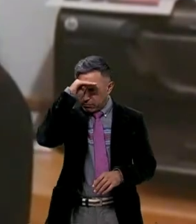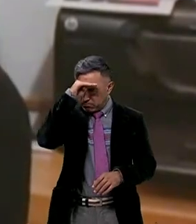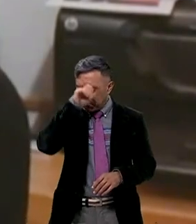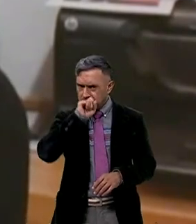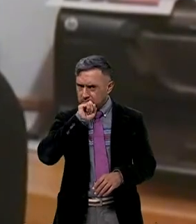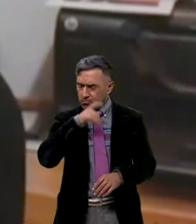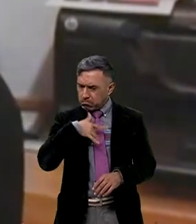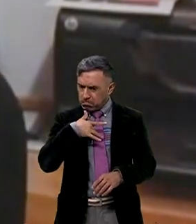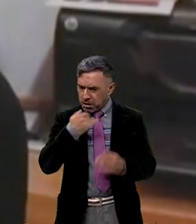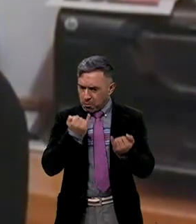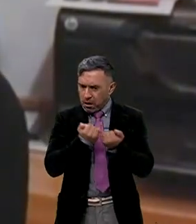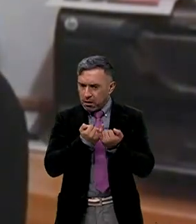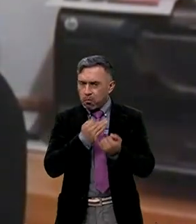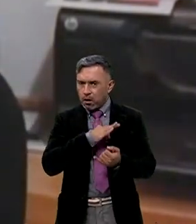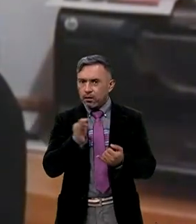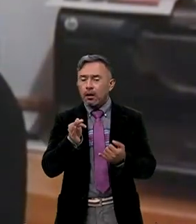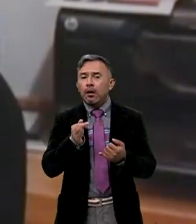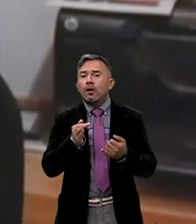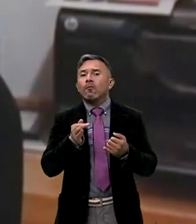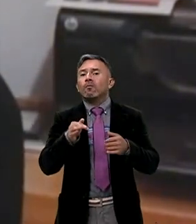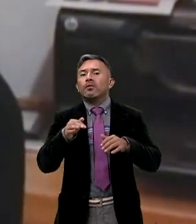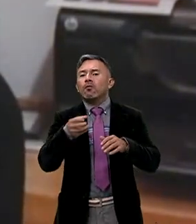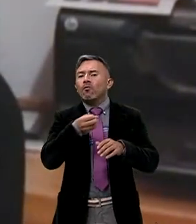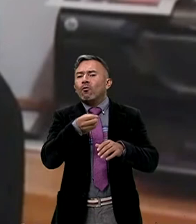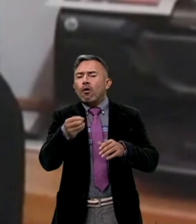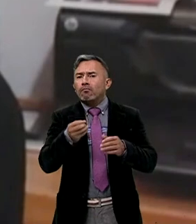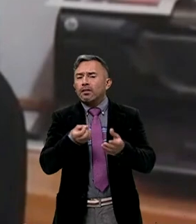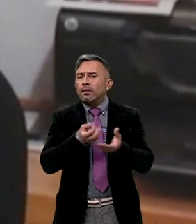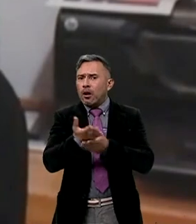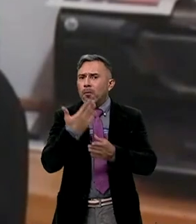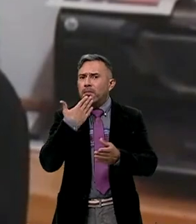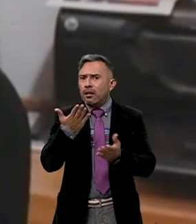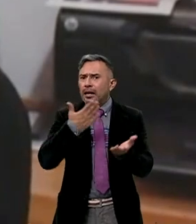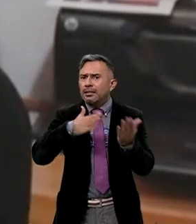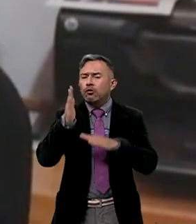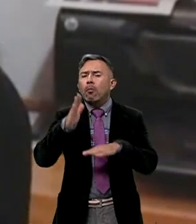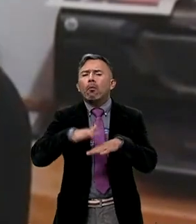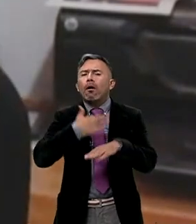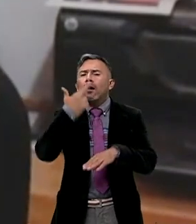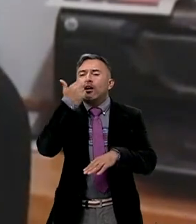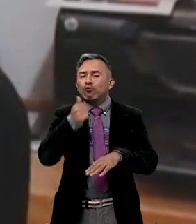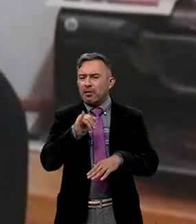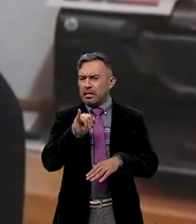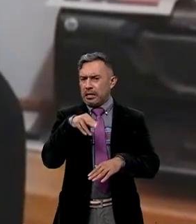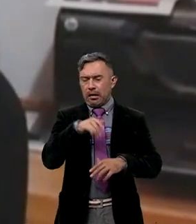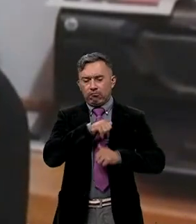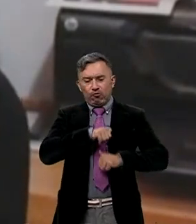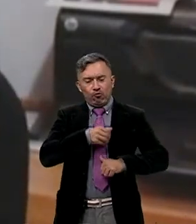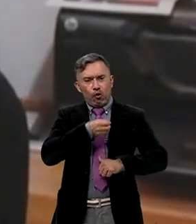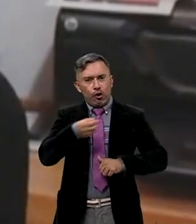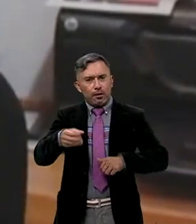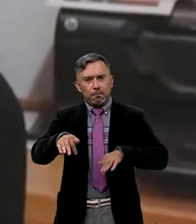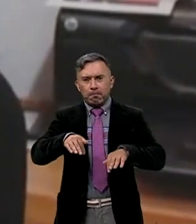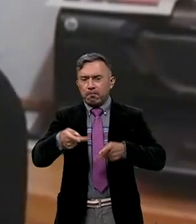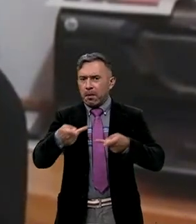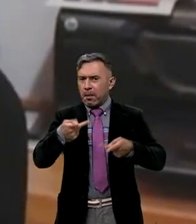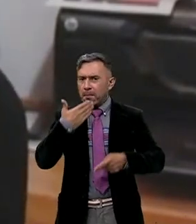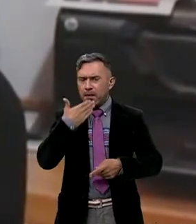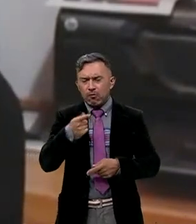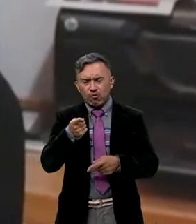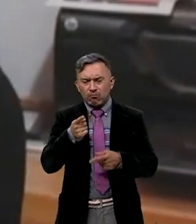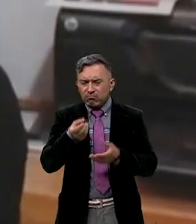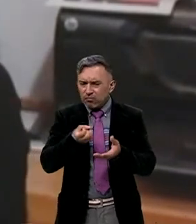un éxito pues fue un éxito porque fue organizada por esta institución y creo que fue impecable se lograron instalar